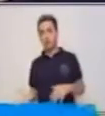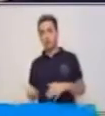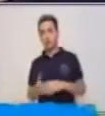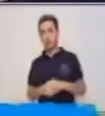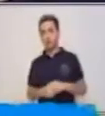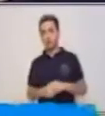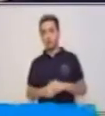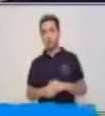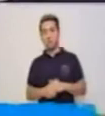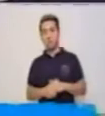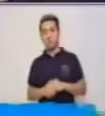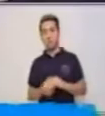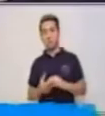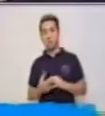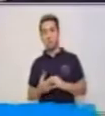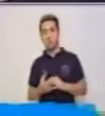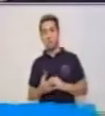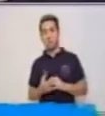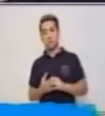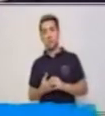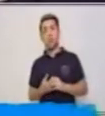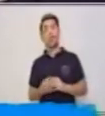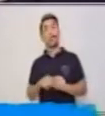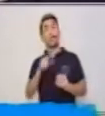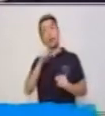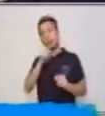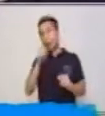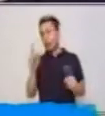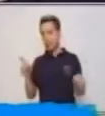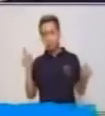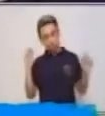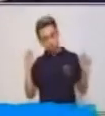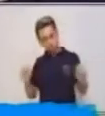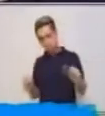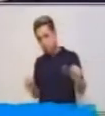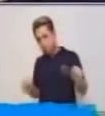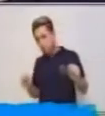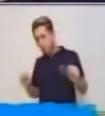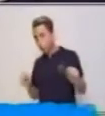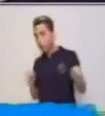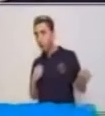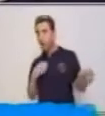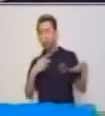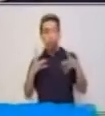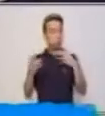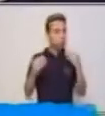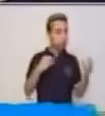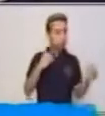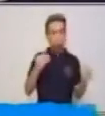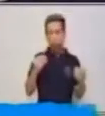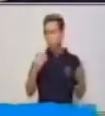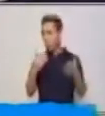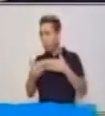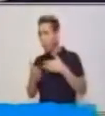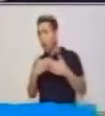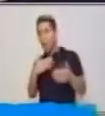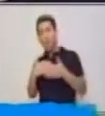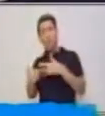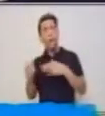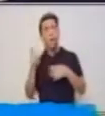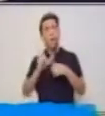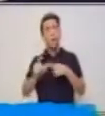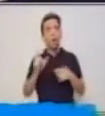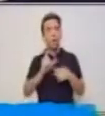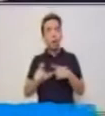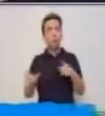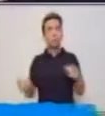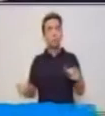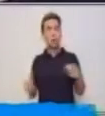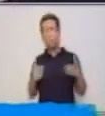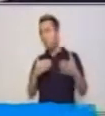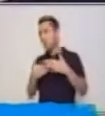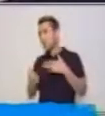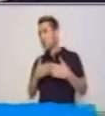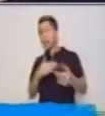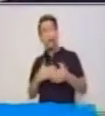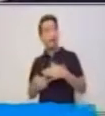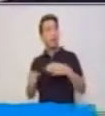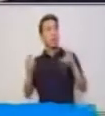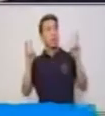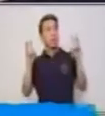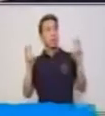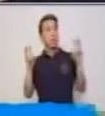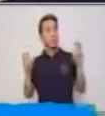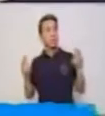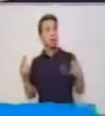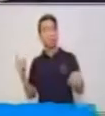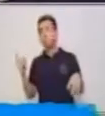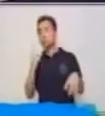Y esta discusión la podemos hacer con cualquier objeto, con cualquier tema.